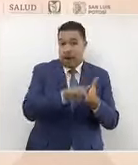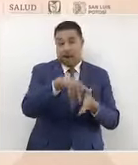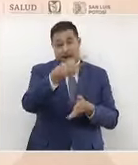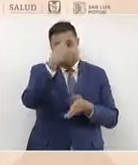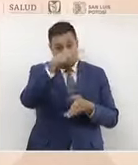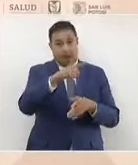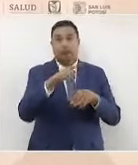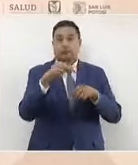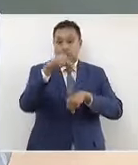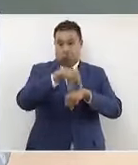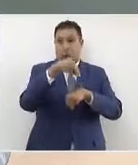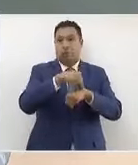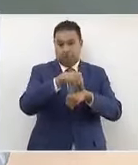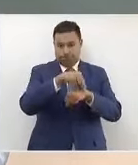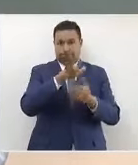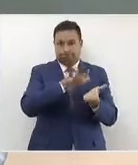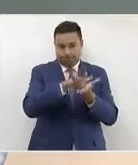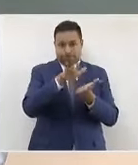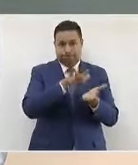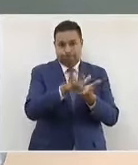de la plantilla actual.